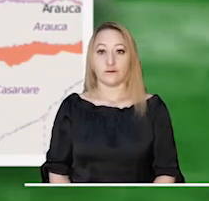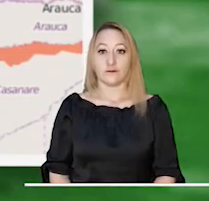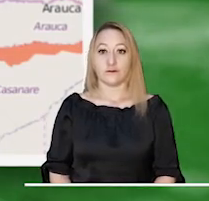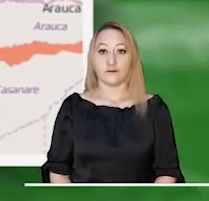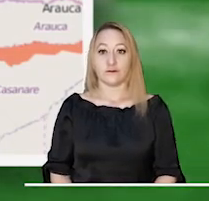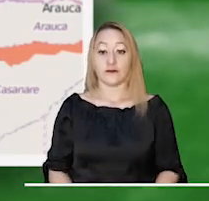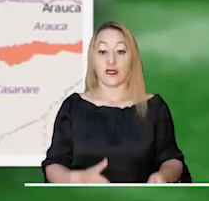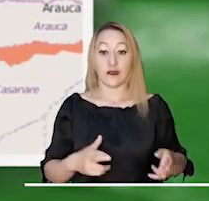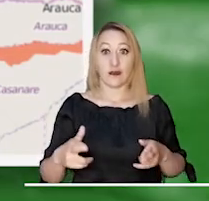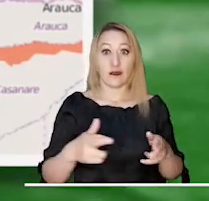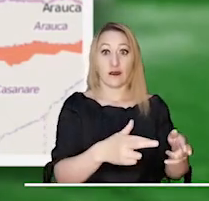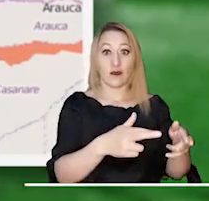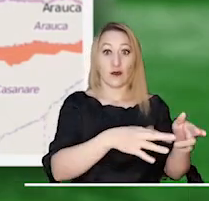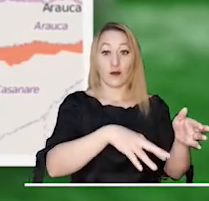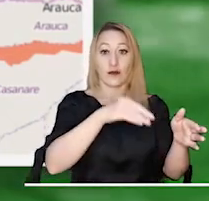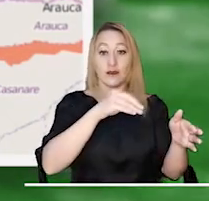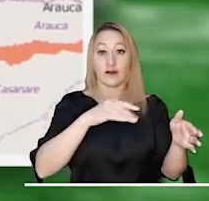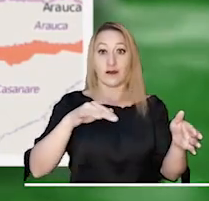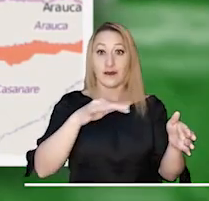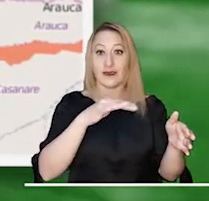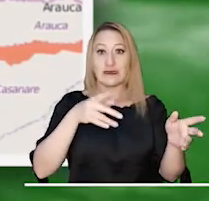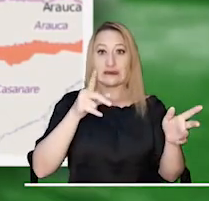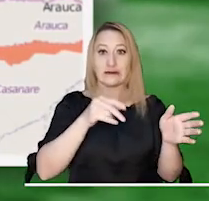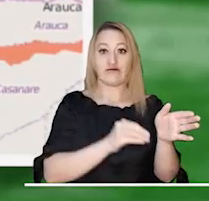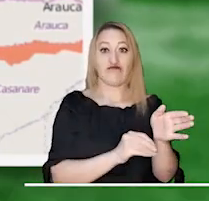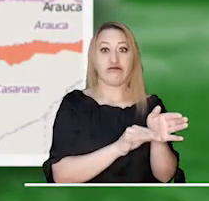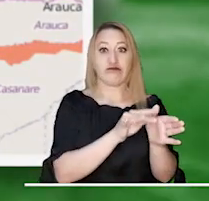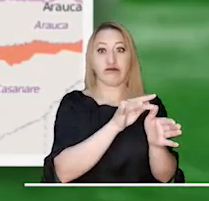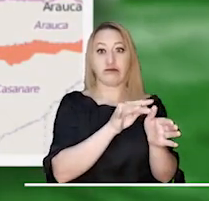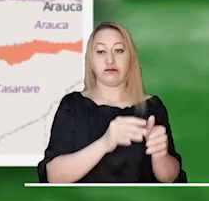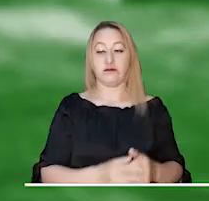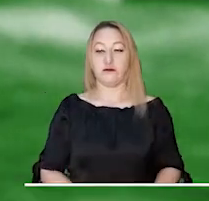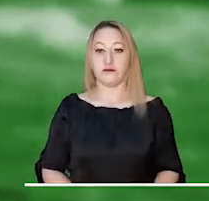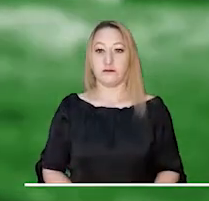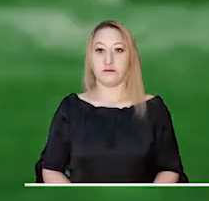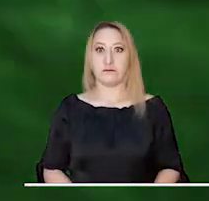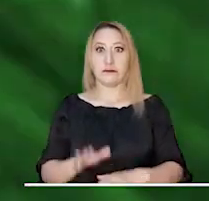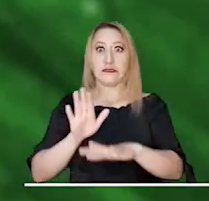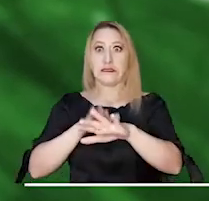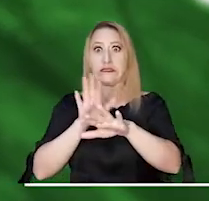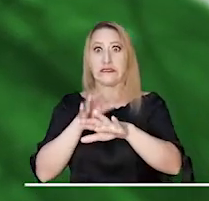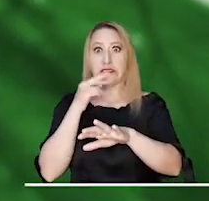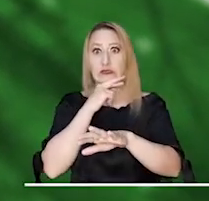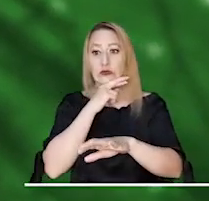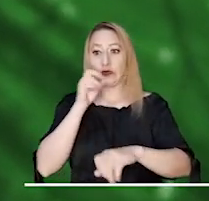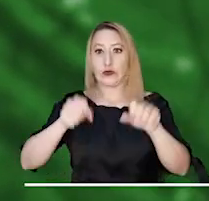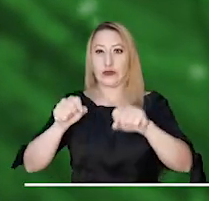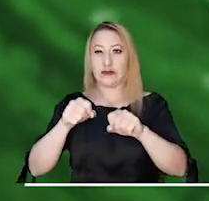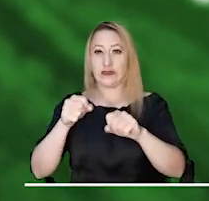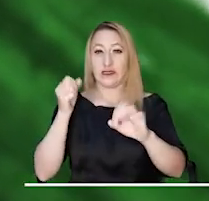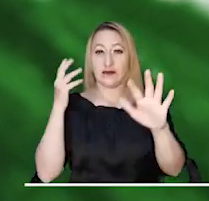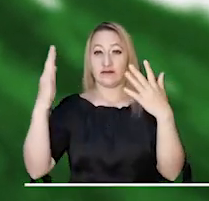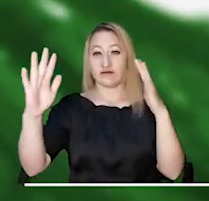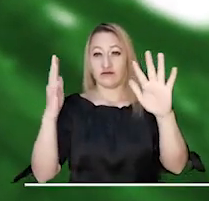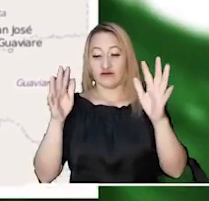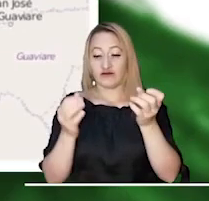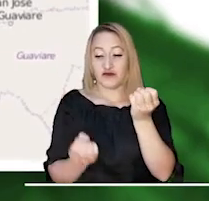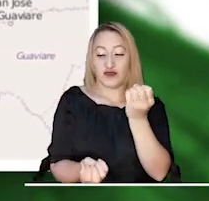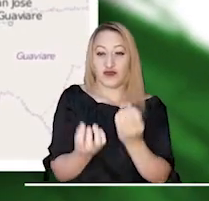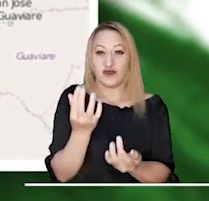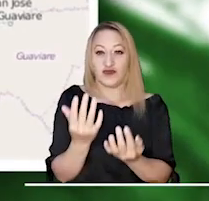en la zona. Por otro lado, en San Sebastián de Buenavista se reportan afectaciones por niveles altos del río Magdalena.